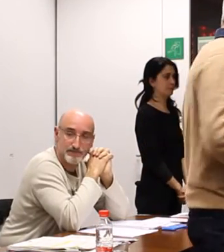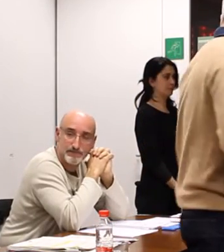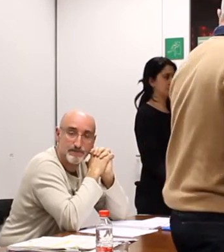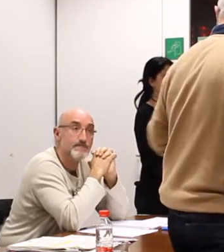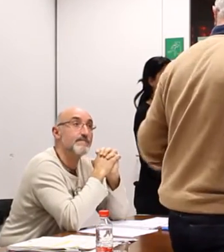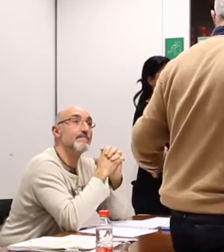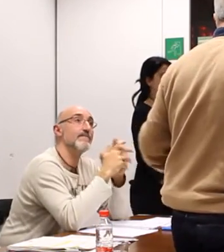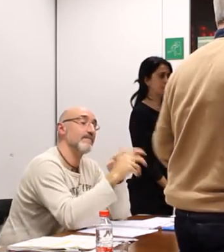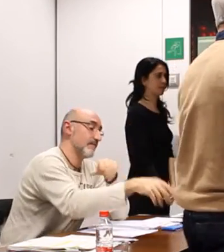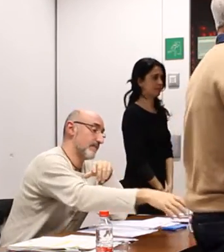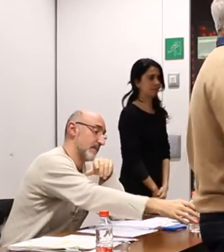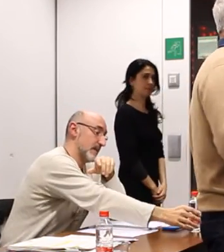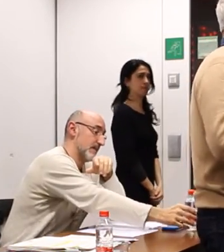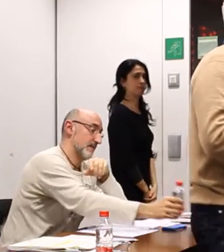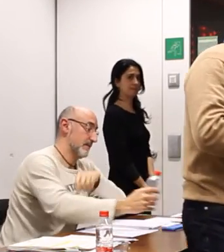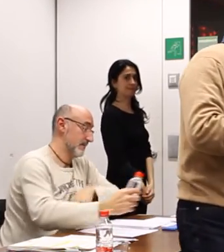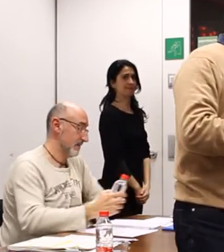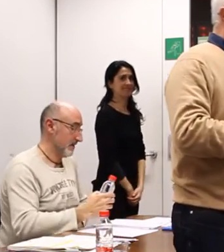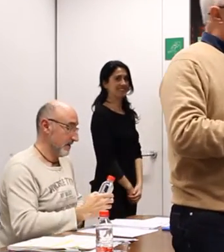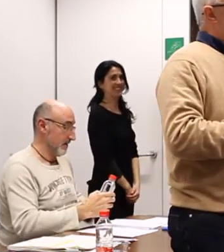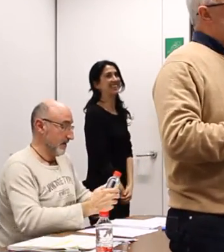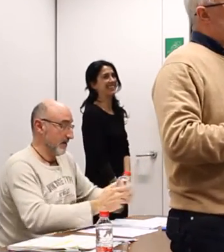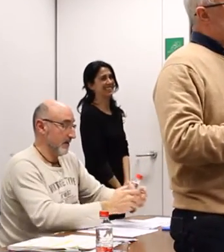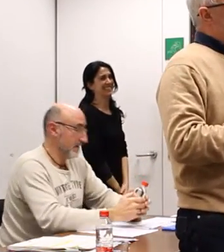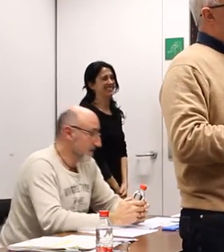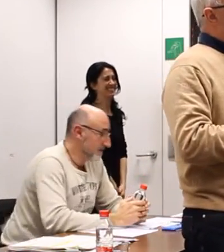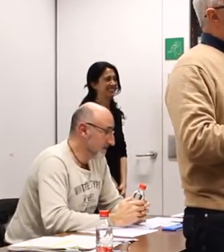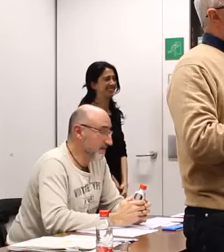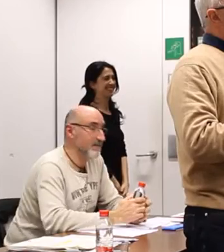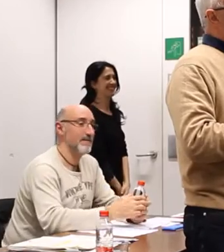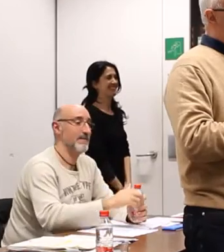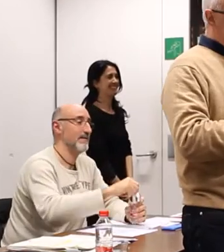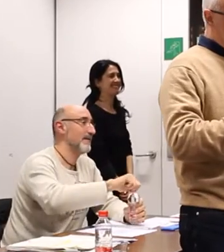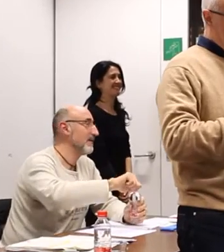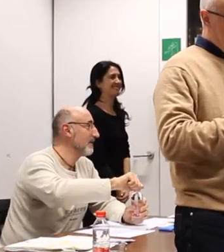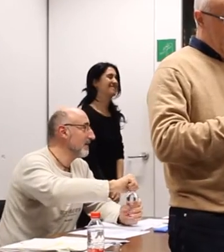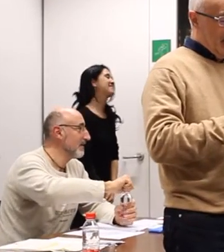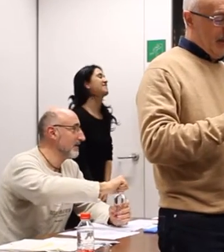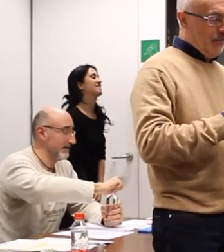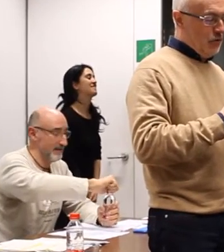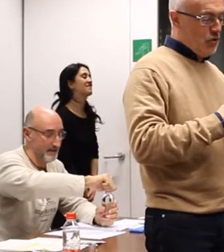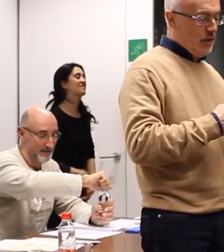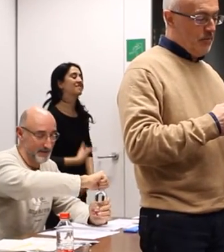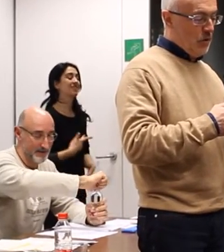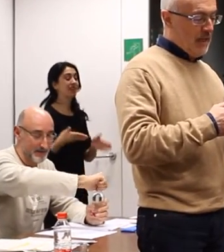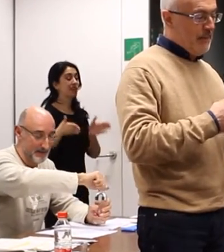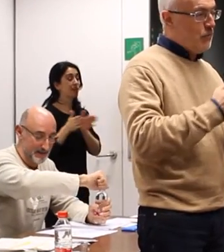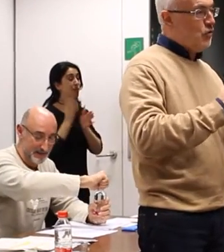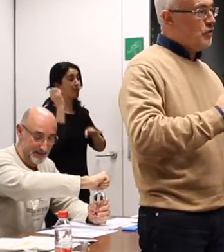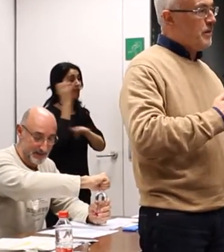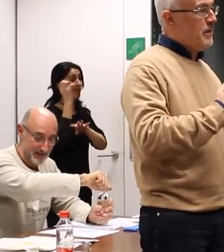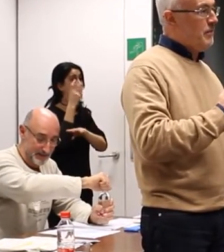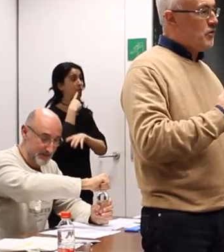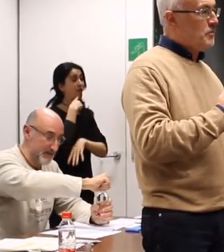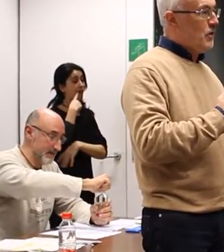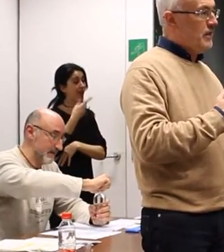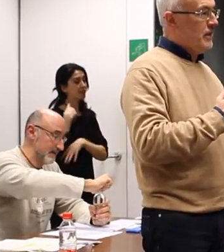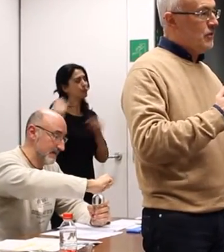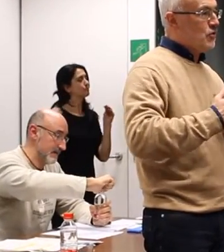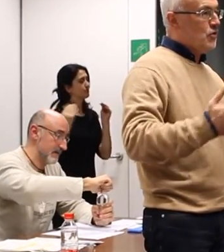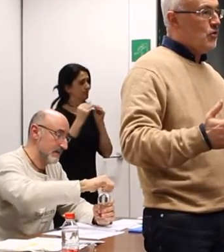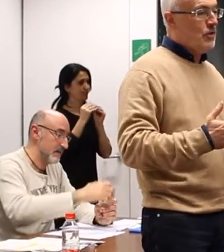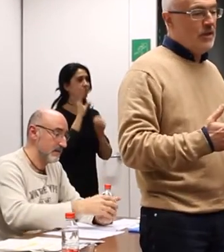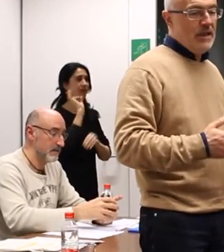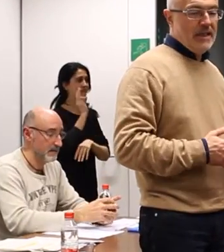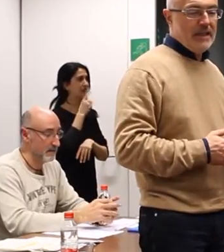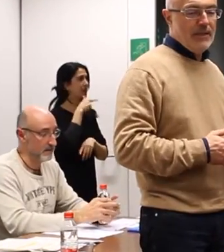Aunque estoy de acuerdo con el compañero, ¿no? En estas incoherencias en las que vivimos, en que proclamamos unos principios